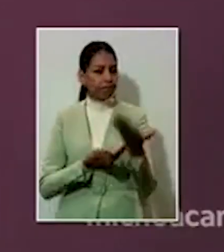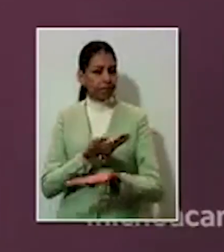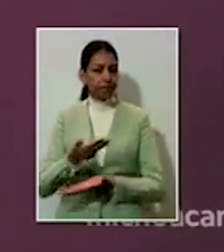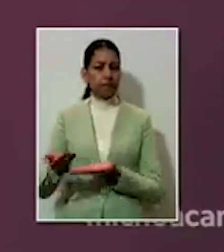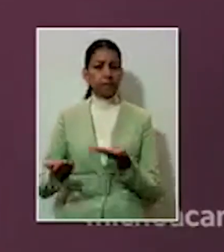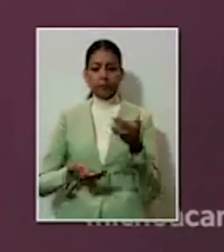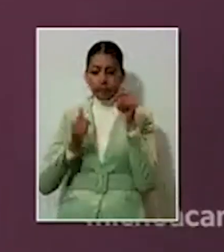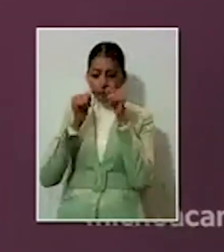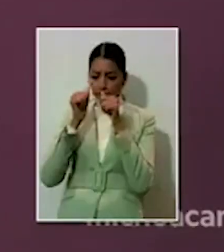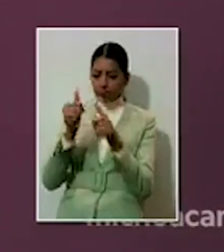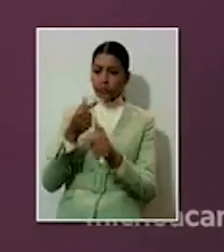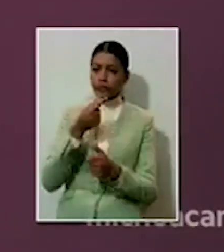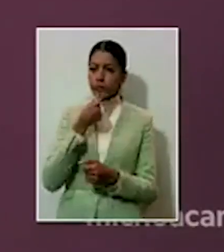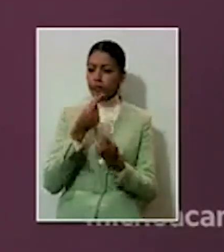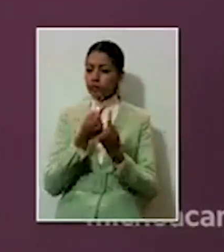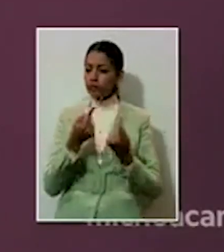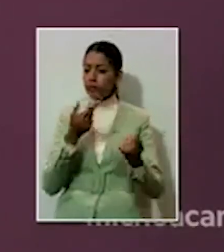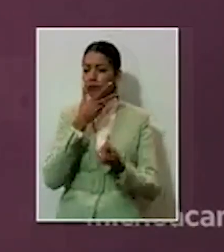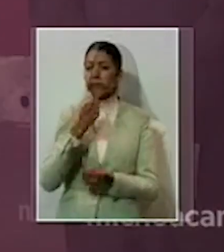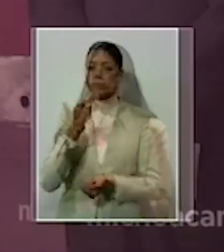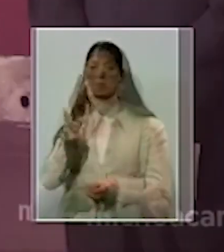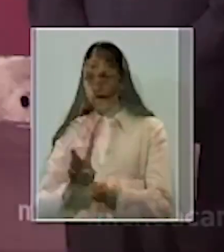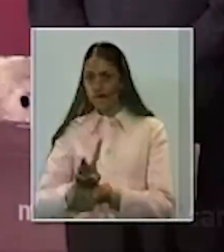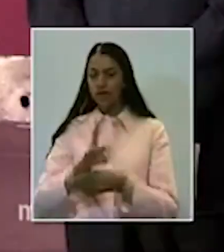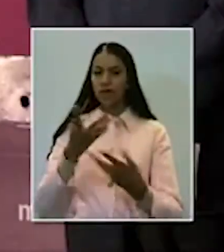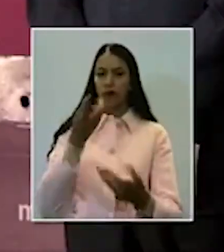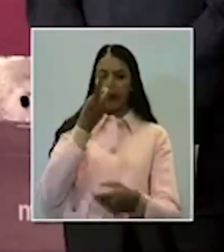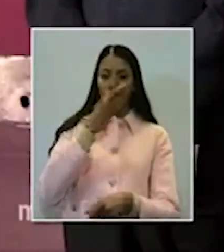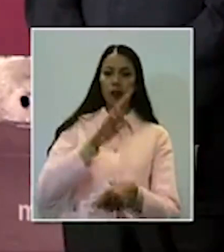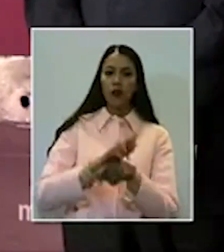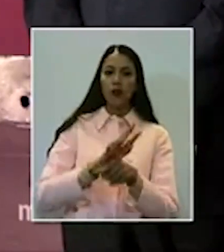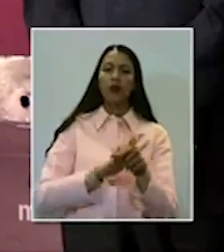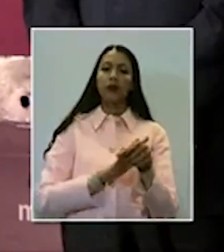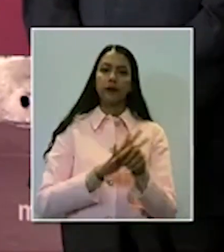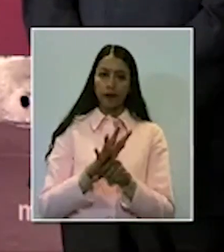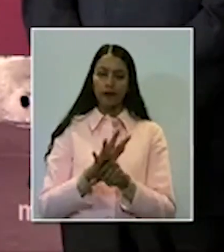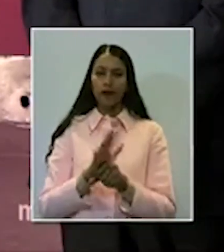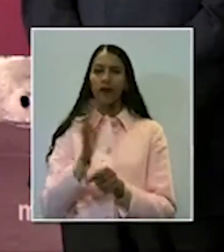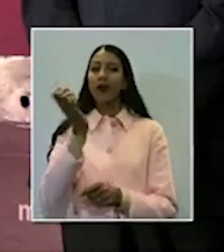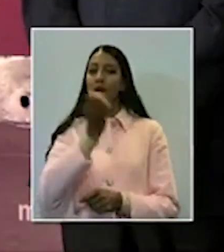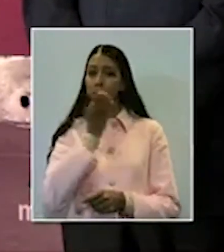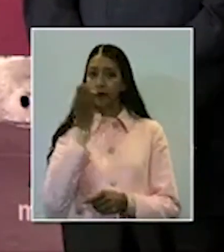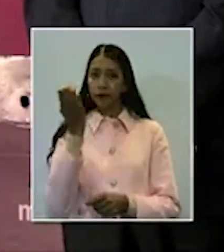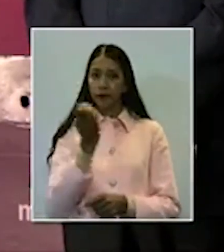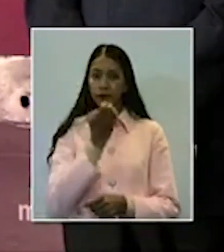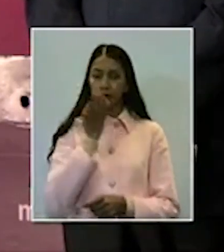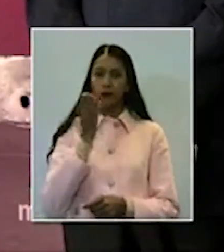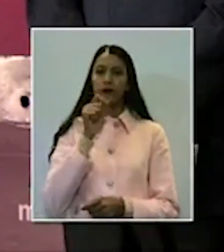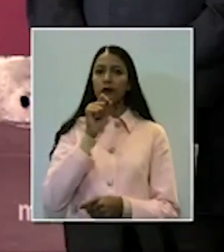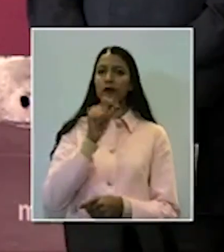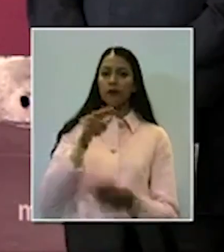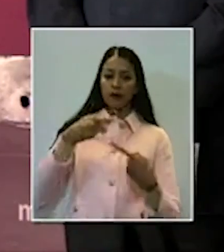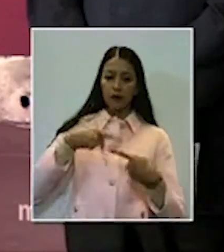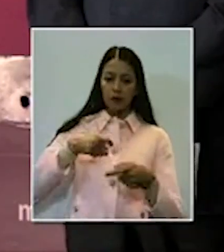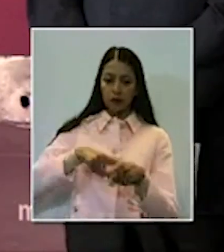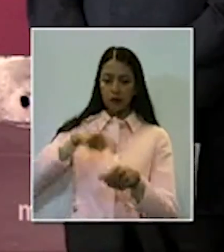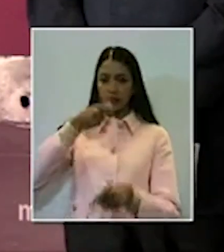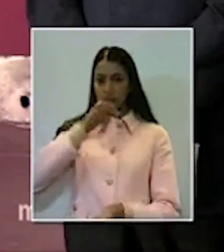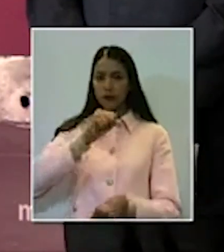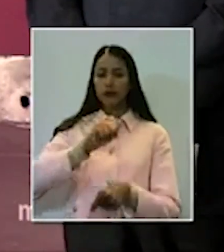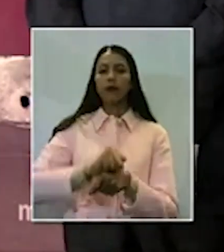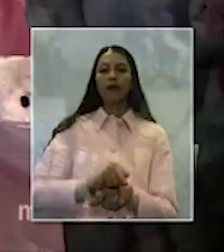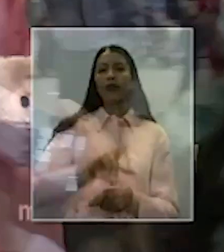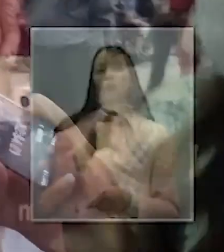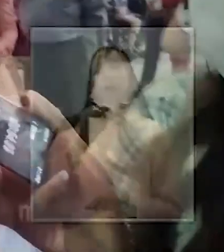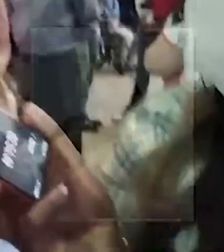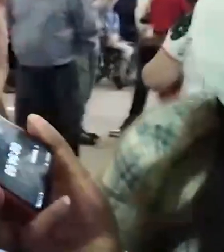la elección de Yaraví Ávila González como nueva rectora de la Universidad Michoacana de San Nicolás de Hidalgo, el gobernador Alfredo Ramírez Bedoya afirmó que el principal